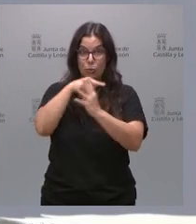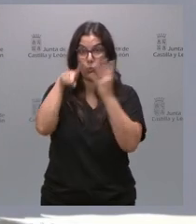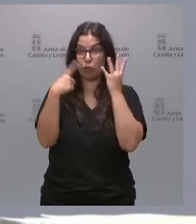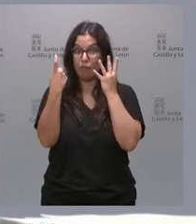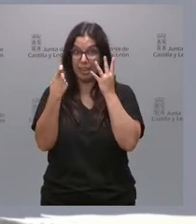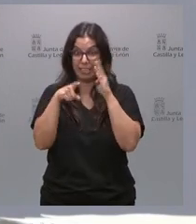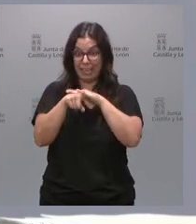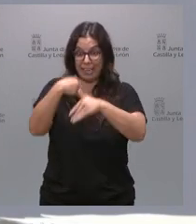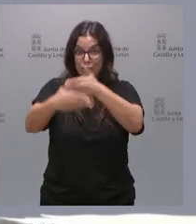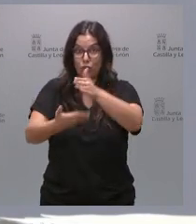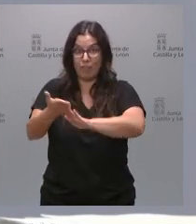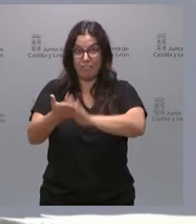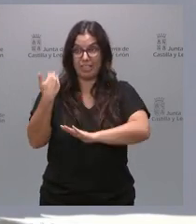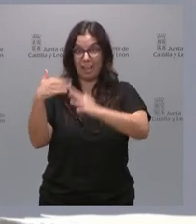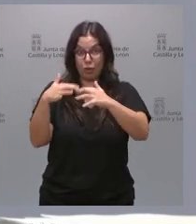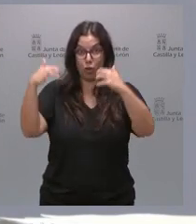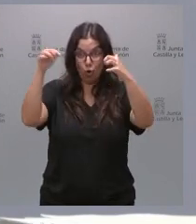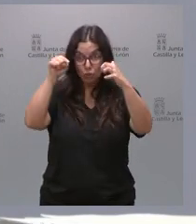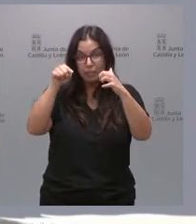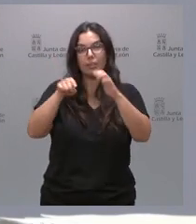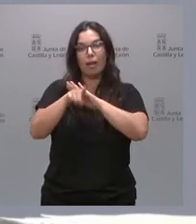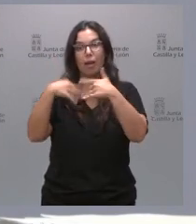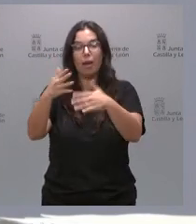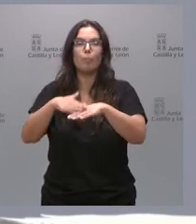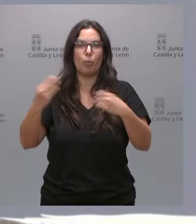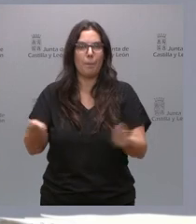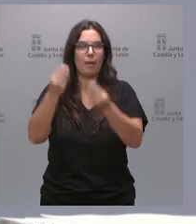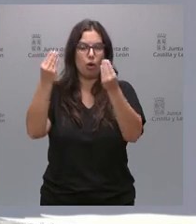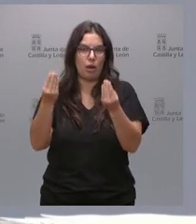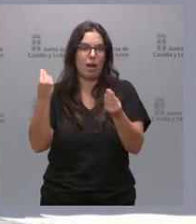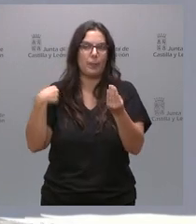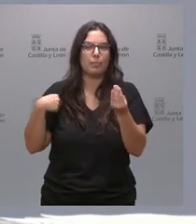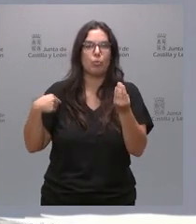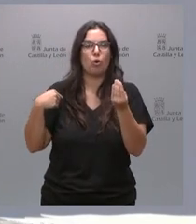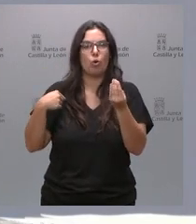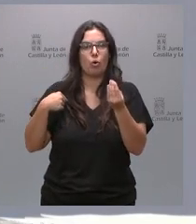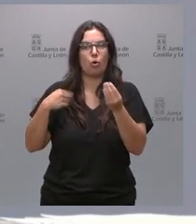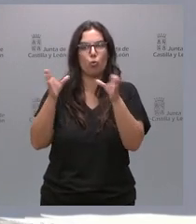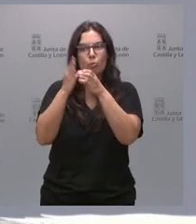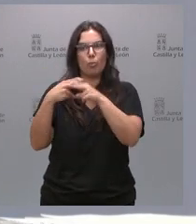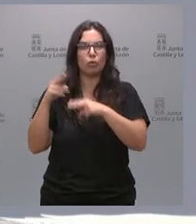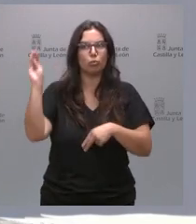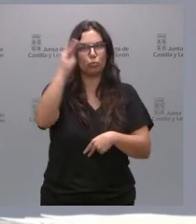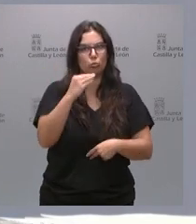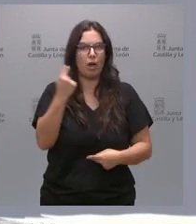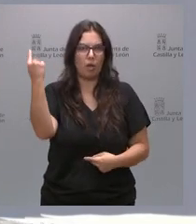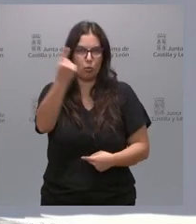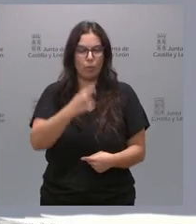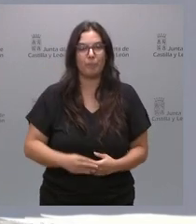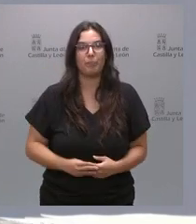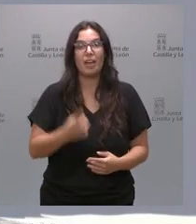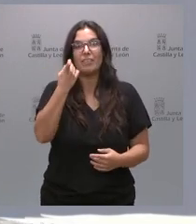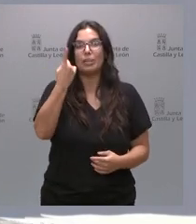en tramitación parlamentaria y que pueden ser mejoradas Durante los correspondientes trabajos de los grupos políticos hay una